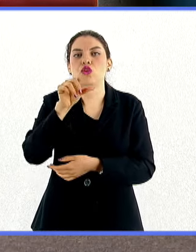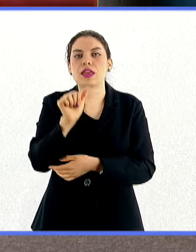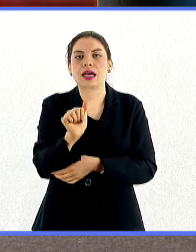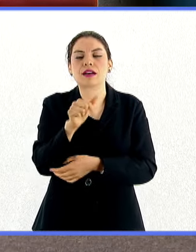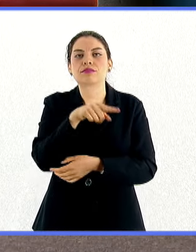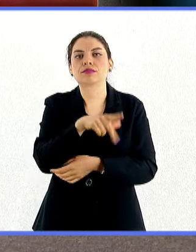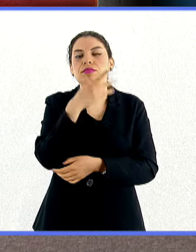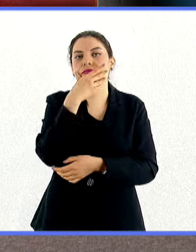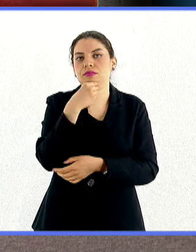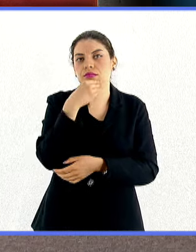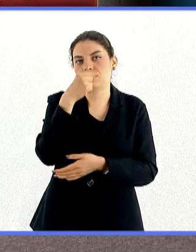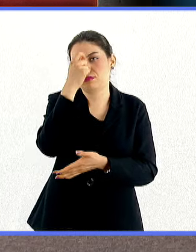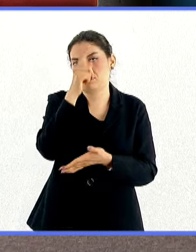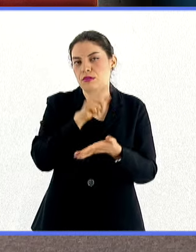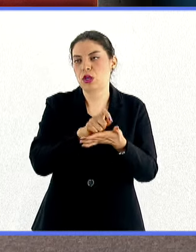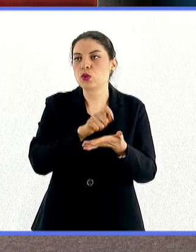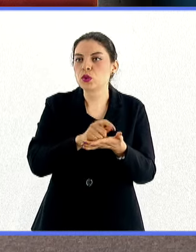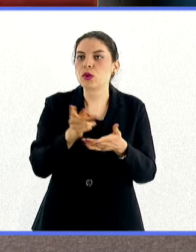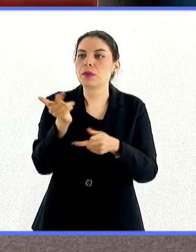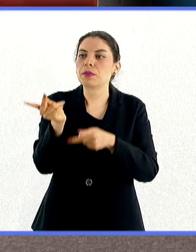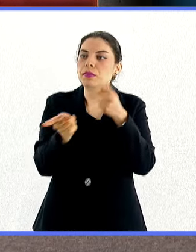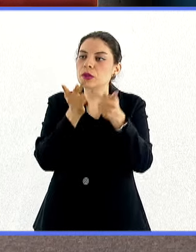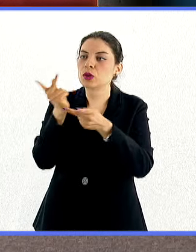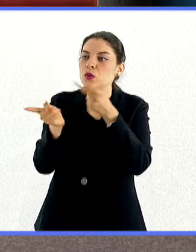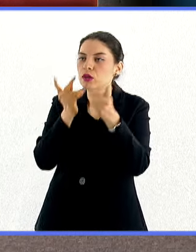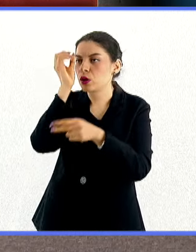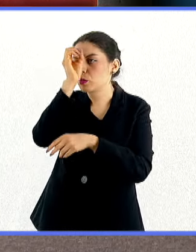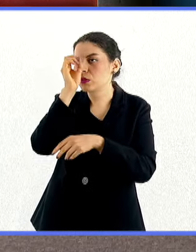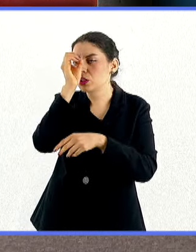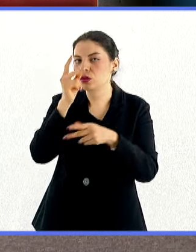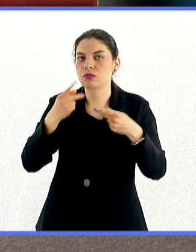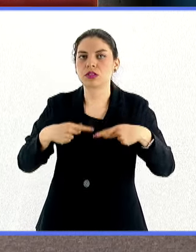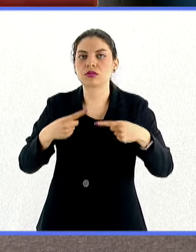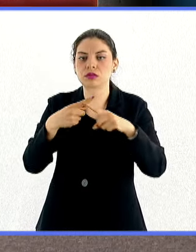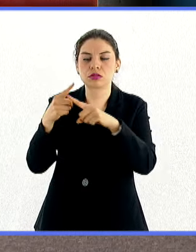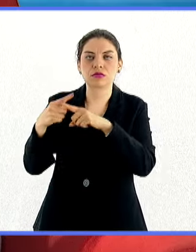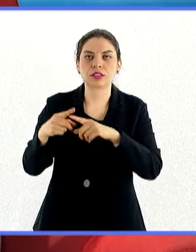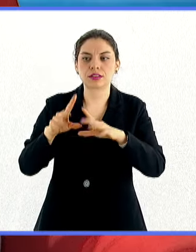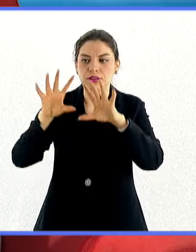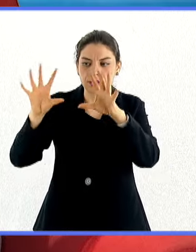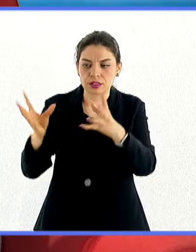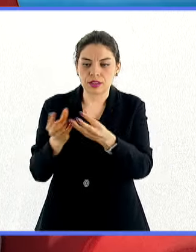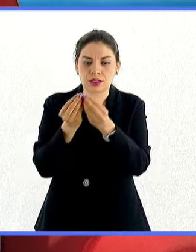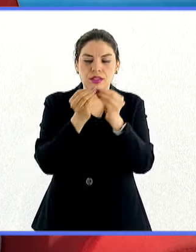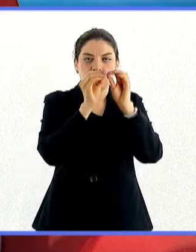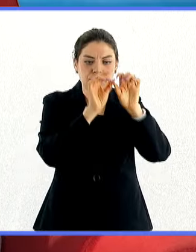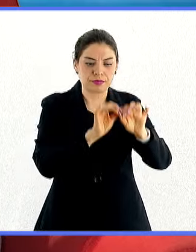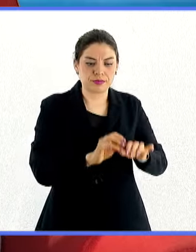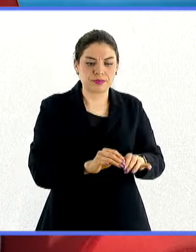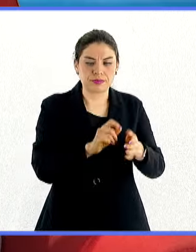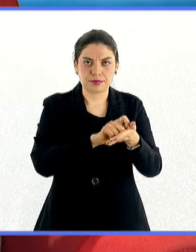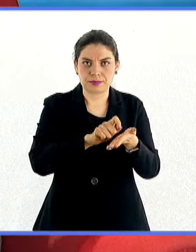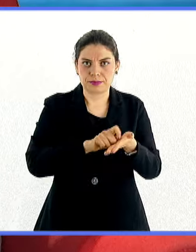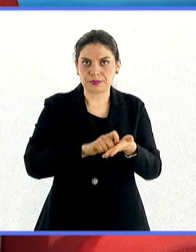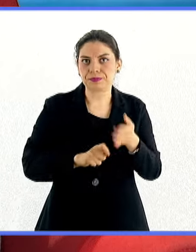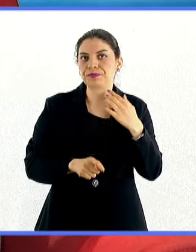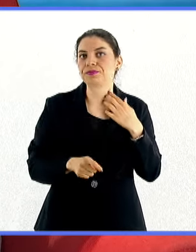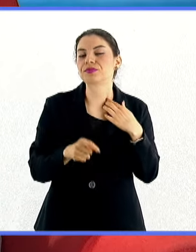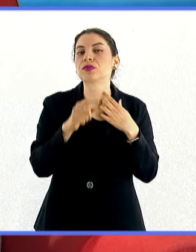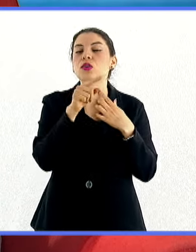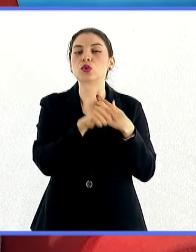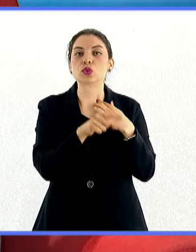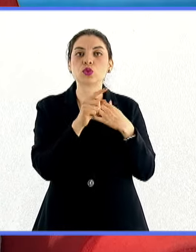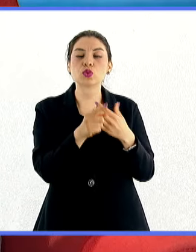de la comunidad. No podemos perder eso. En este sentido de ser tú el hacedor, el tejedor de las voces, de las